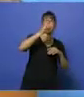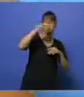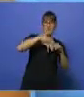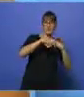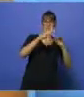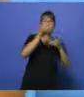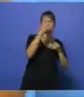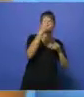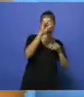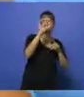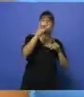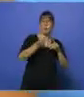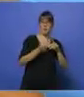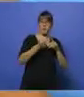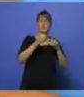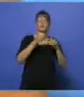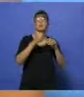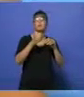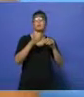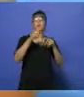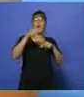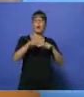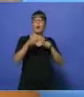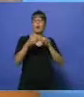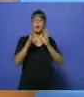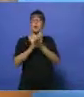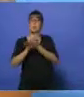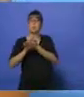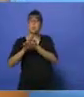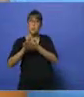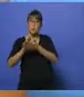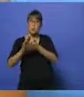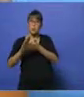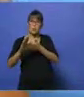creemos en un nuevo convenio para seguir ampliando la escuela.